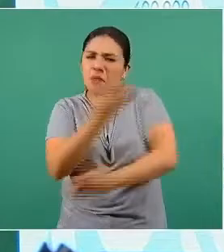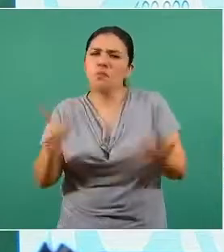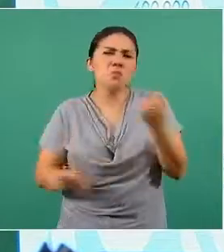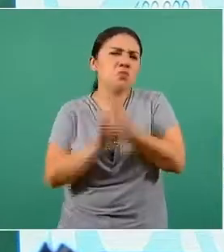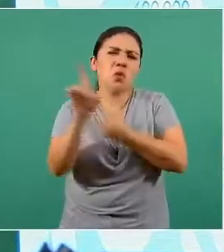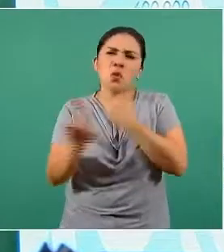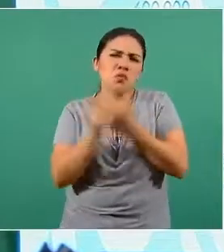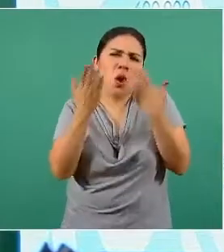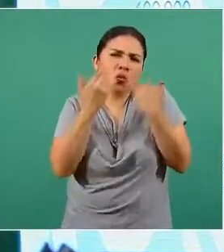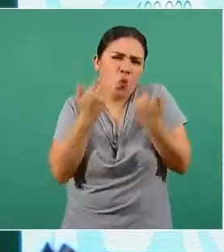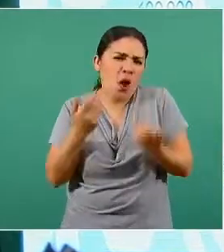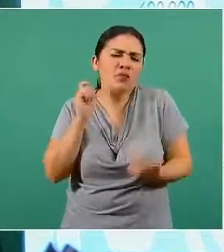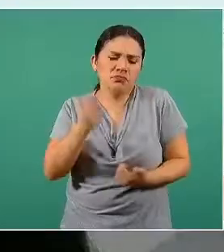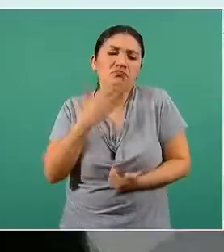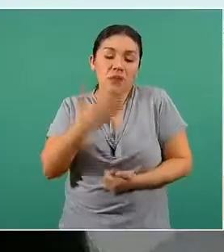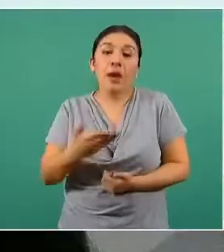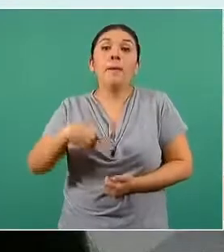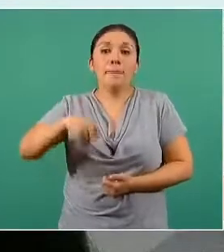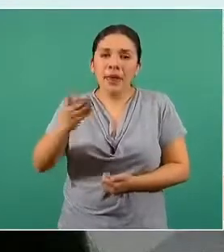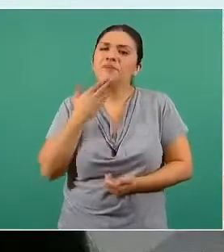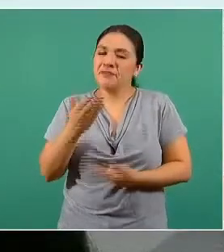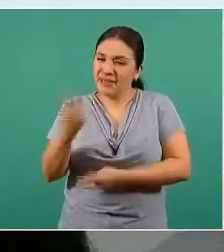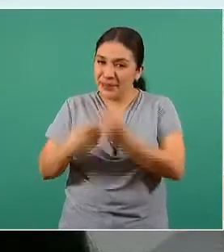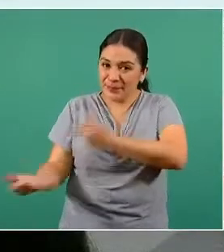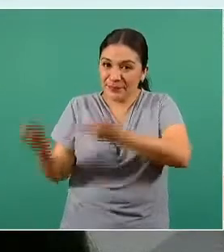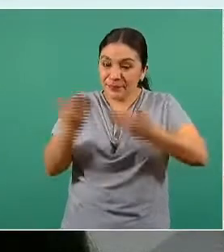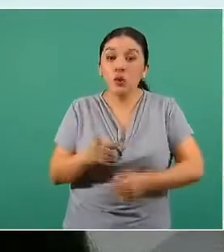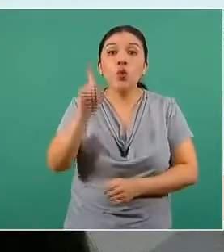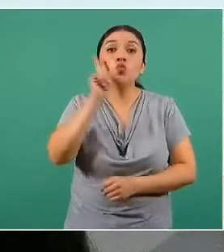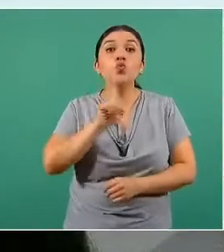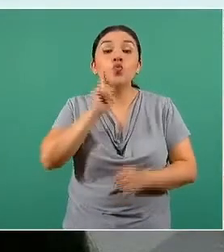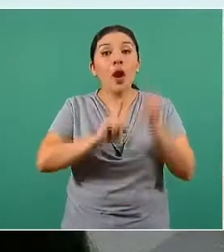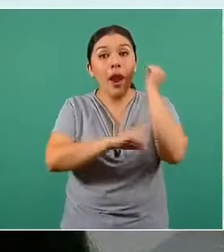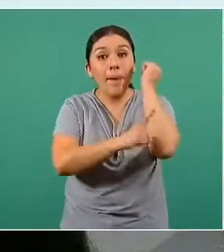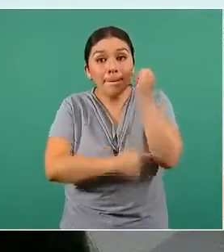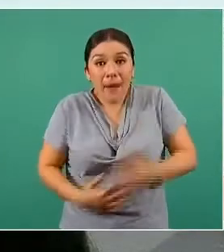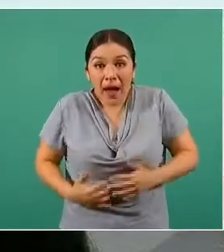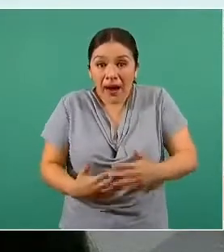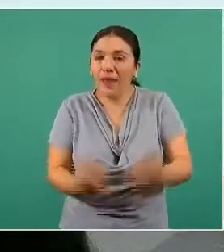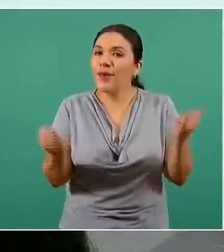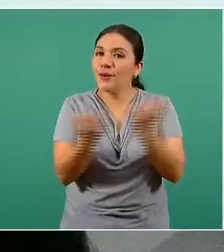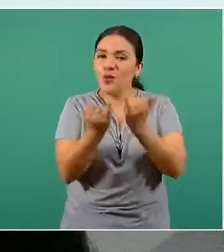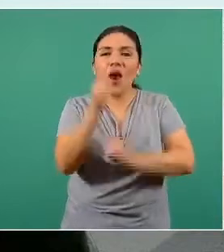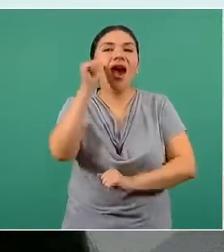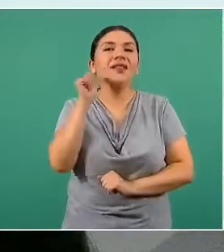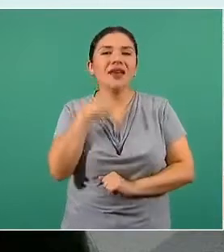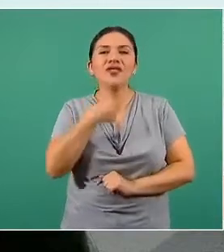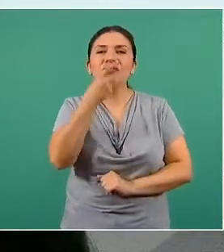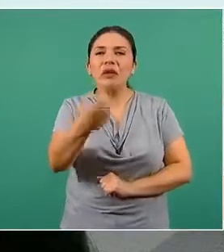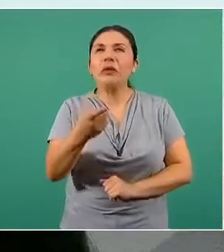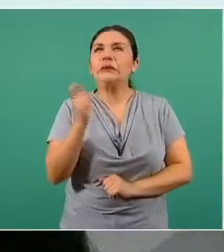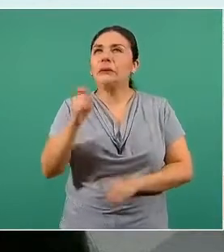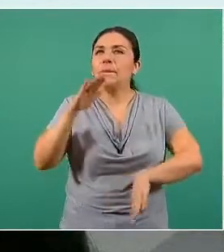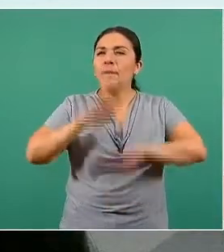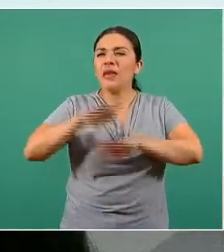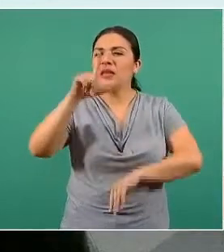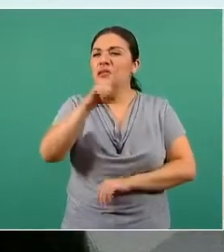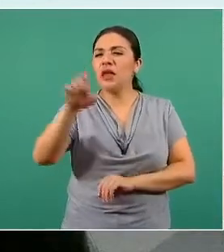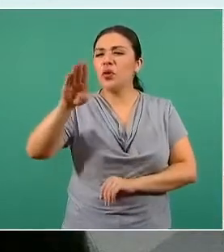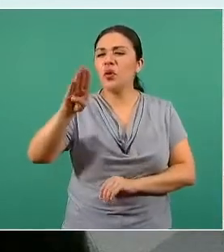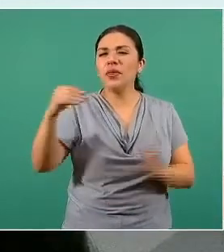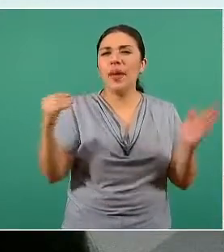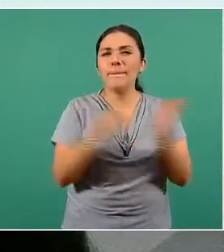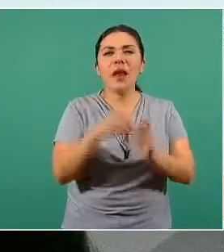haber ninguna complicación, pero son muy bienvenidas. Las mujeres embarazadas también, ayer hablamos del número, arriba de 190,000